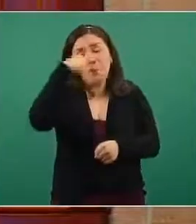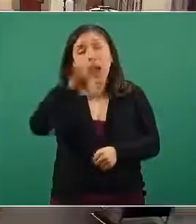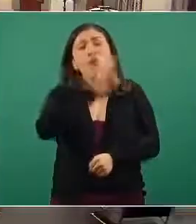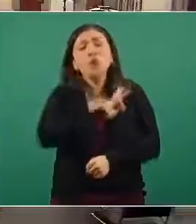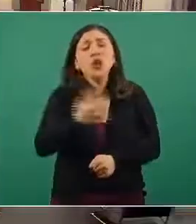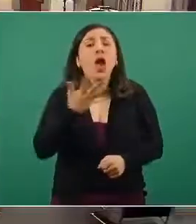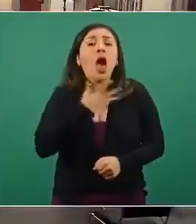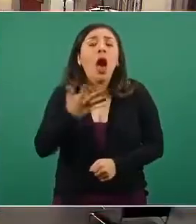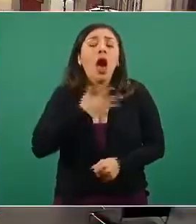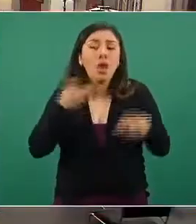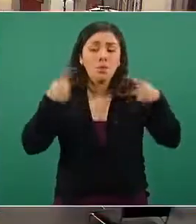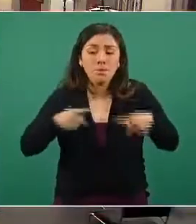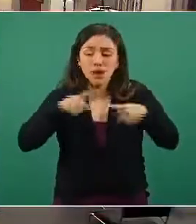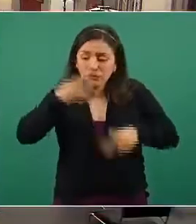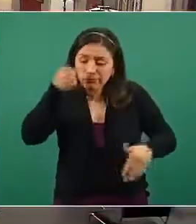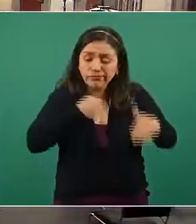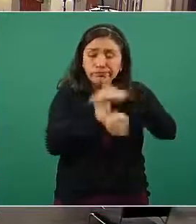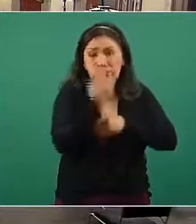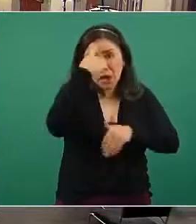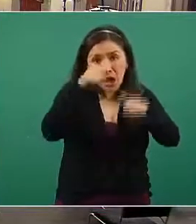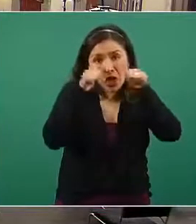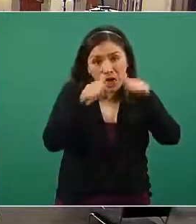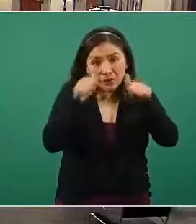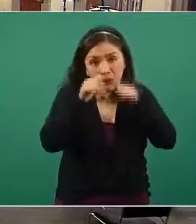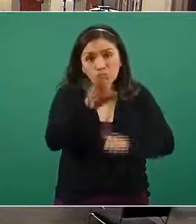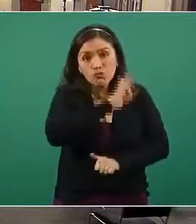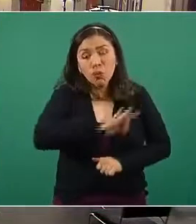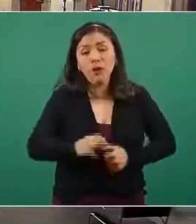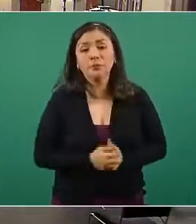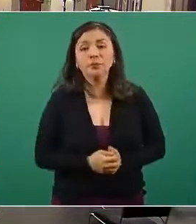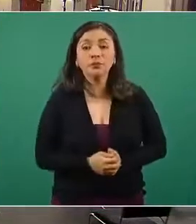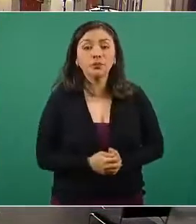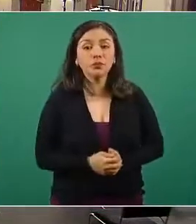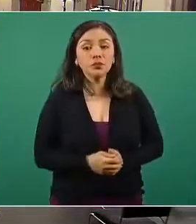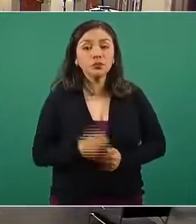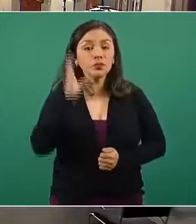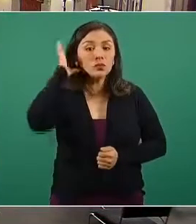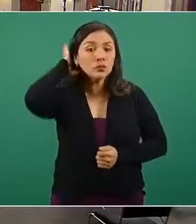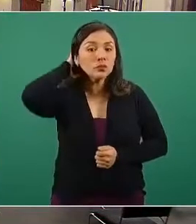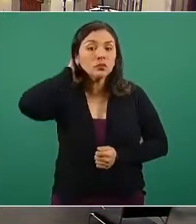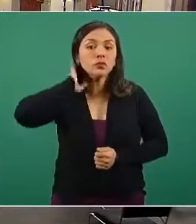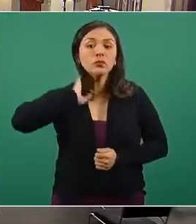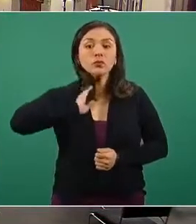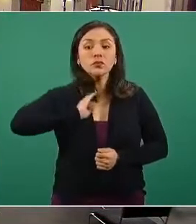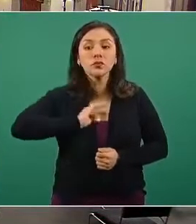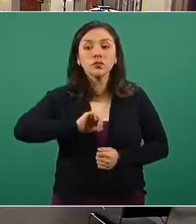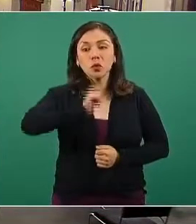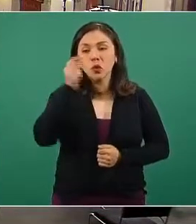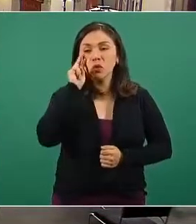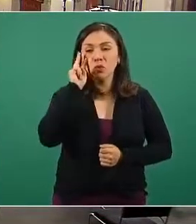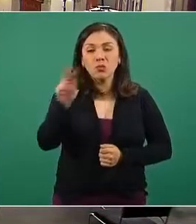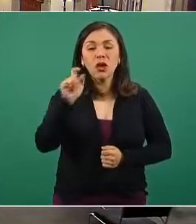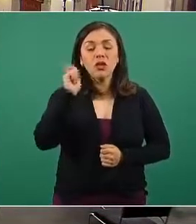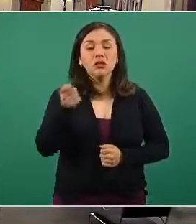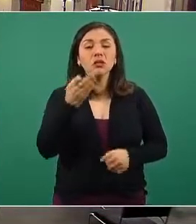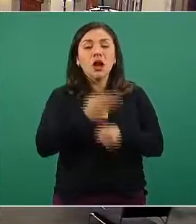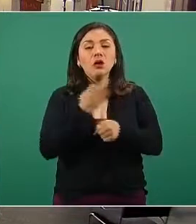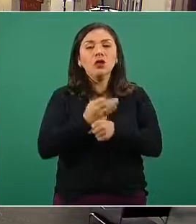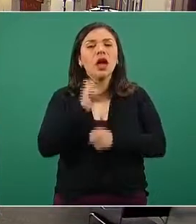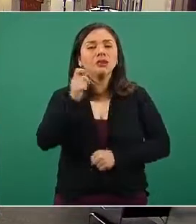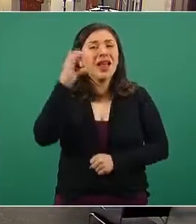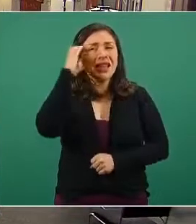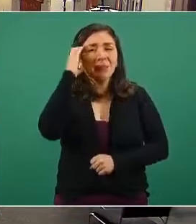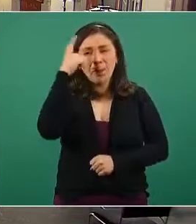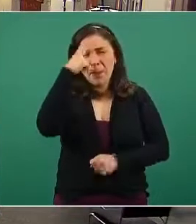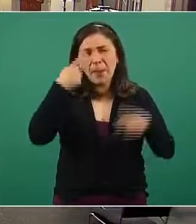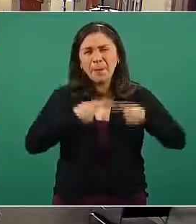cama disponible para poder ser atendidos. Si vemos la siguiente diapositiva, pues bueno, nos enfocamos ahora en las camas